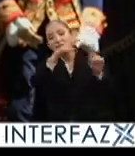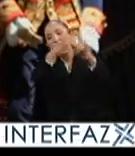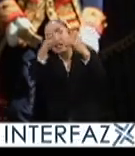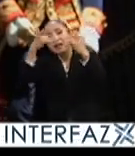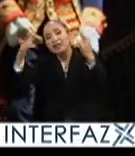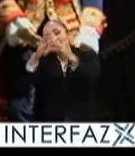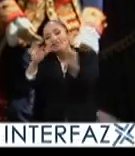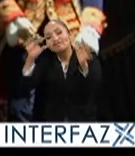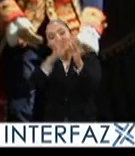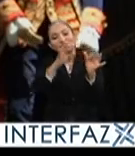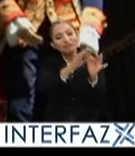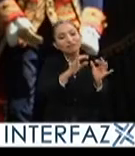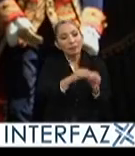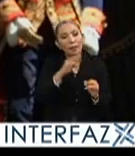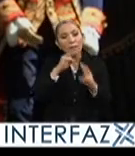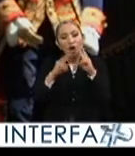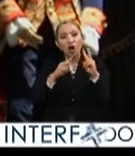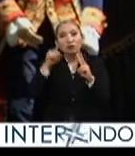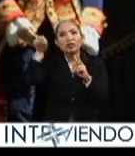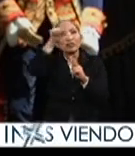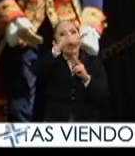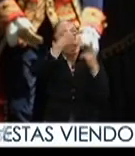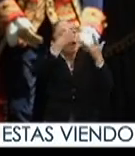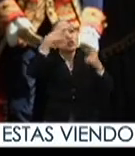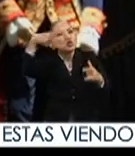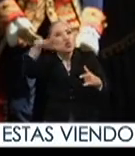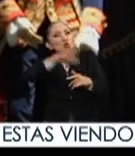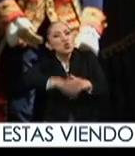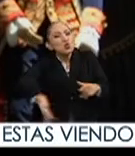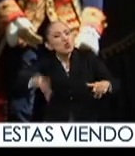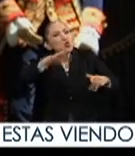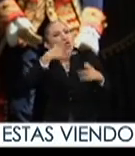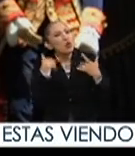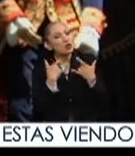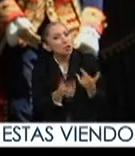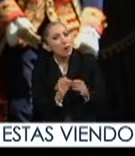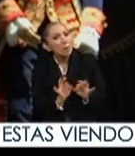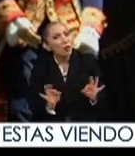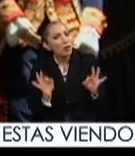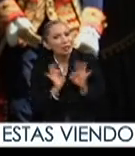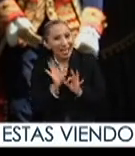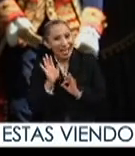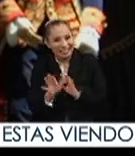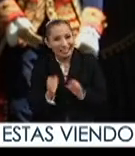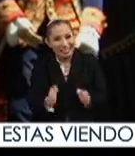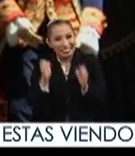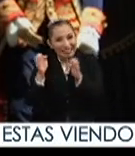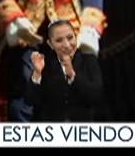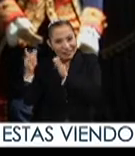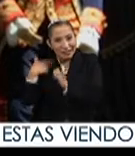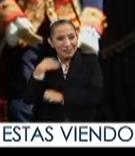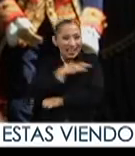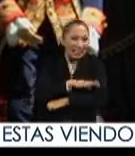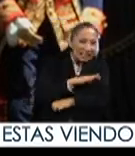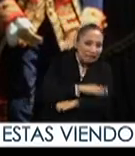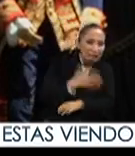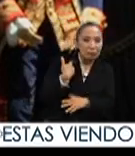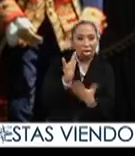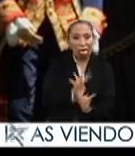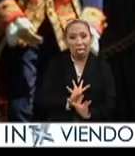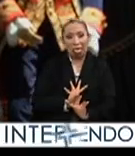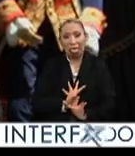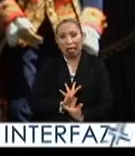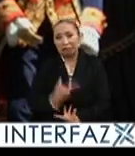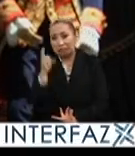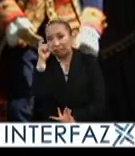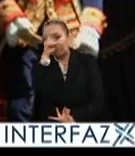diferentes narradores que le dan voz a Palacio y que van contando los momentos cruciales, tanto felices